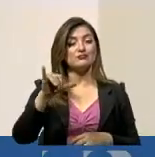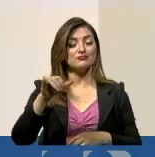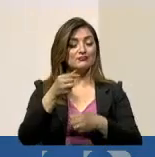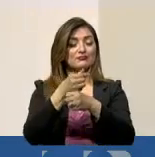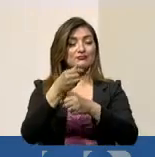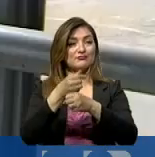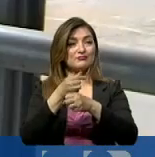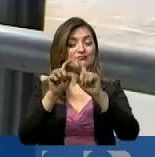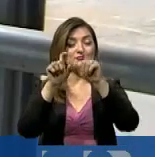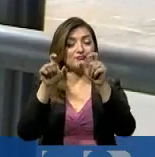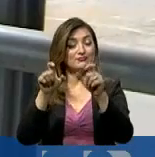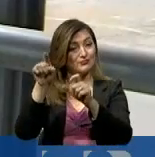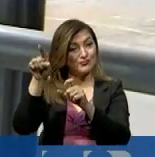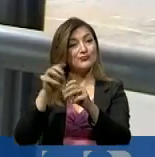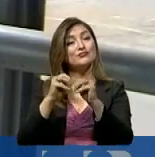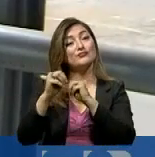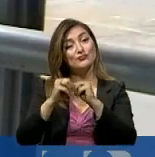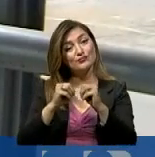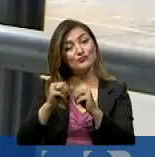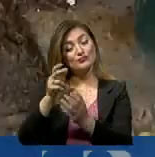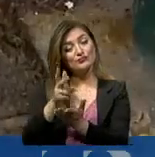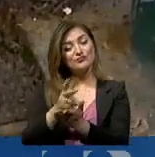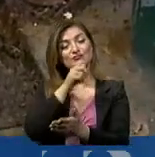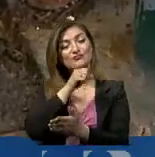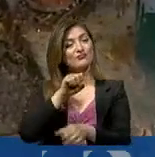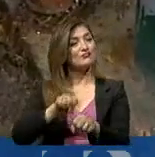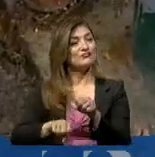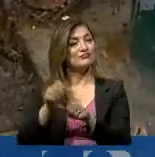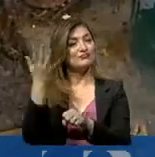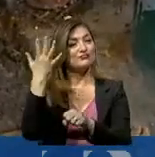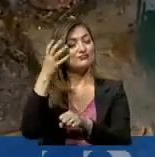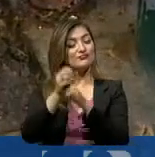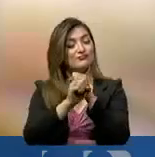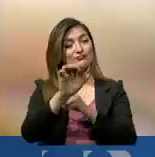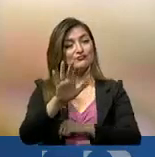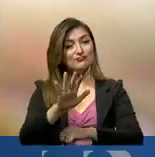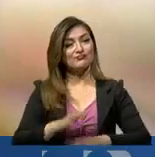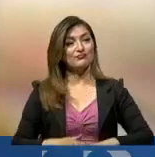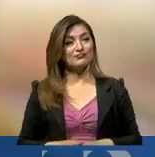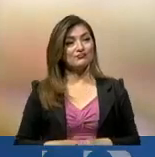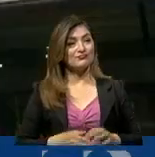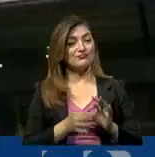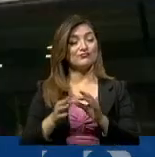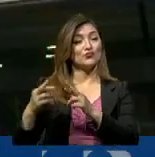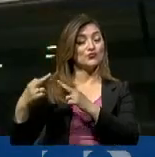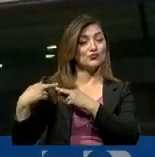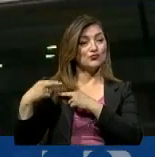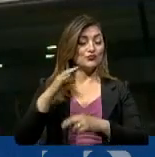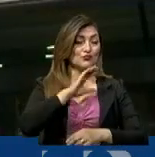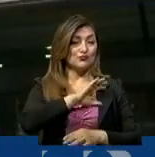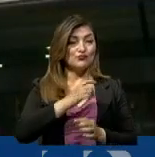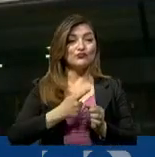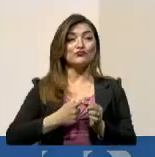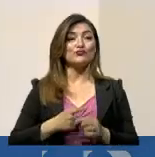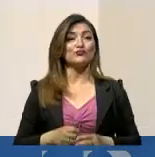Corredor Central Norte, estas paradas ya cumplieron su vida útil hace más de 5 años y que el arreglo es competencia del municipio de